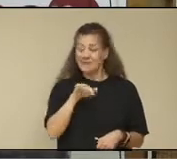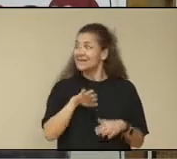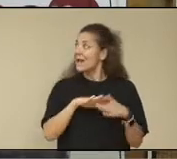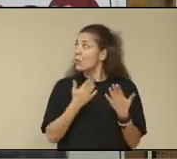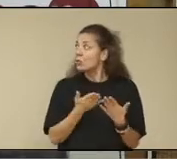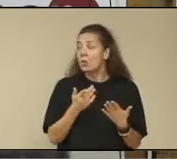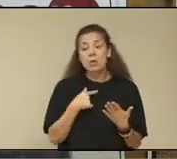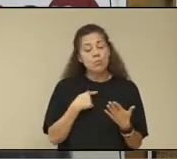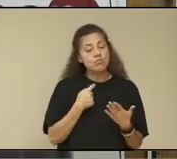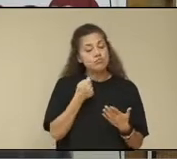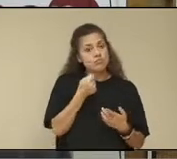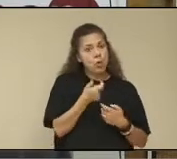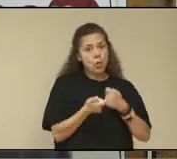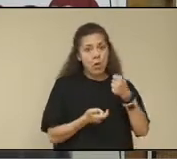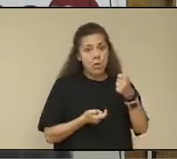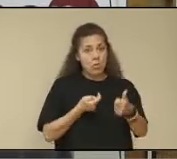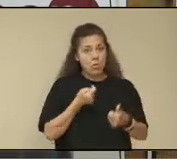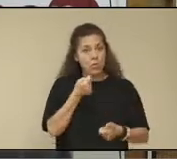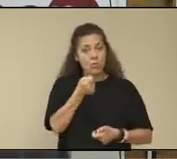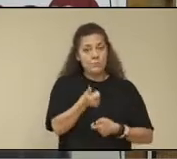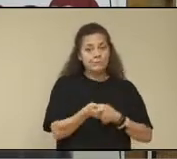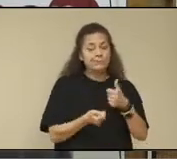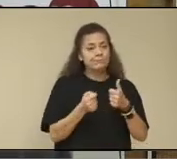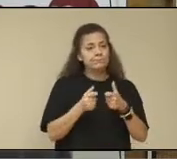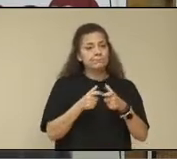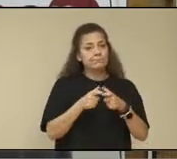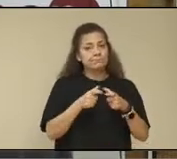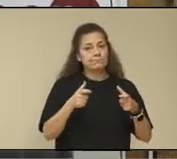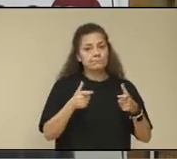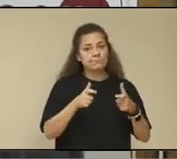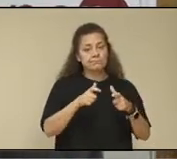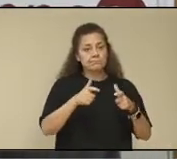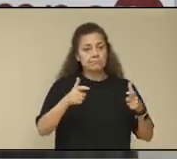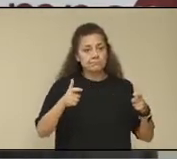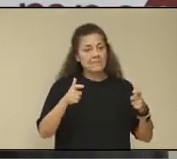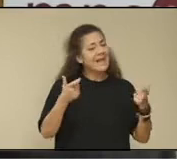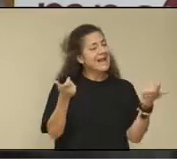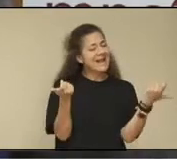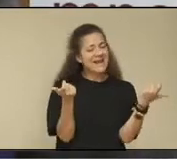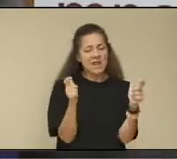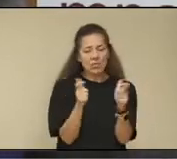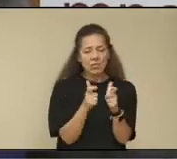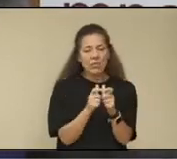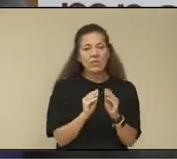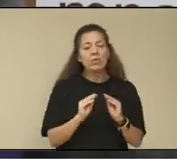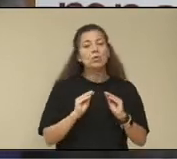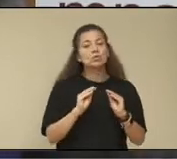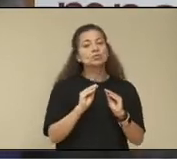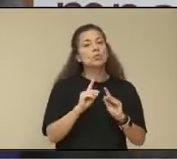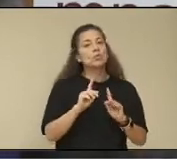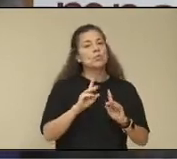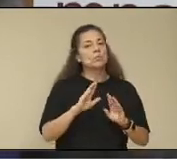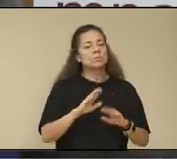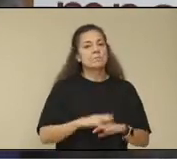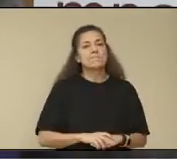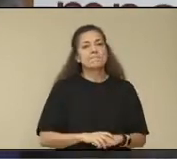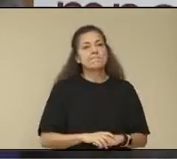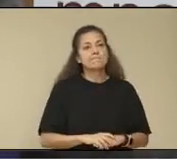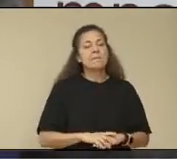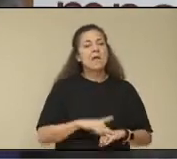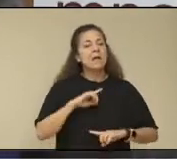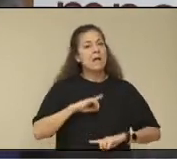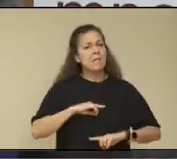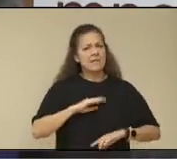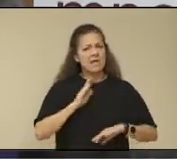embargo progresivamente ha ido, por así decirlo, reduciendo su capacidad de